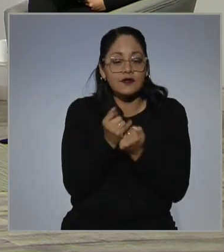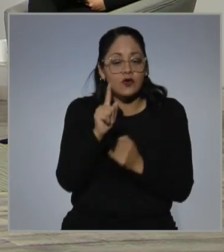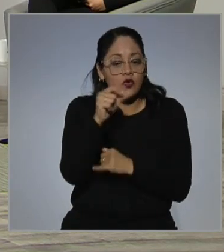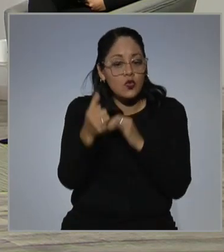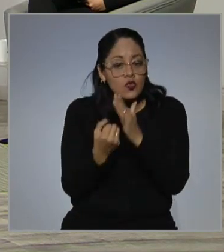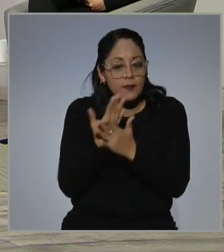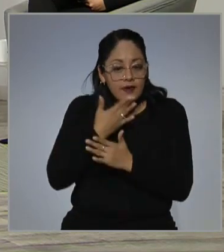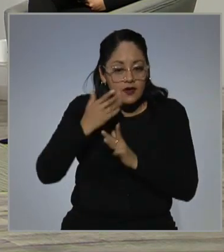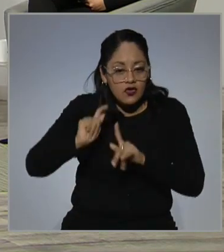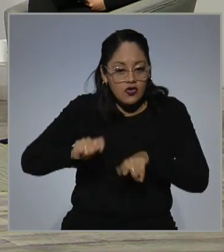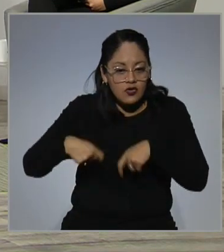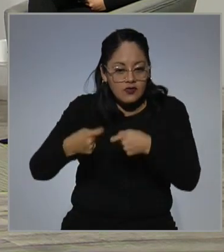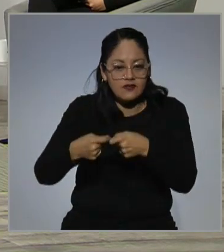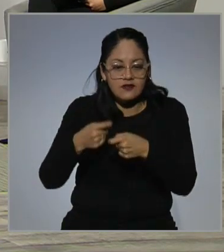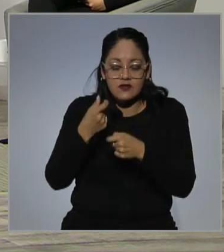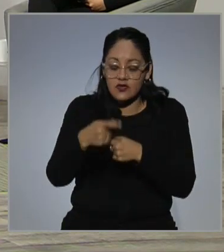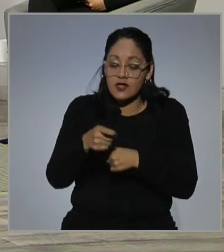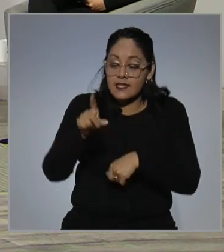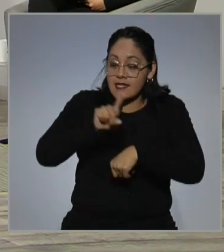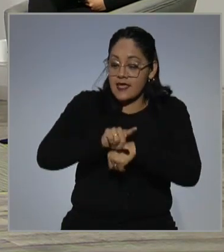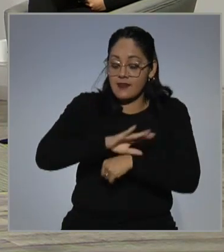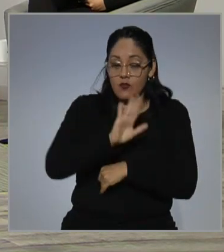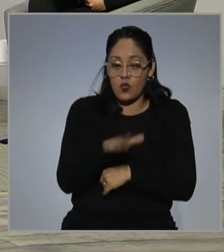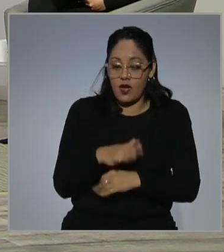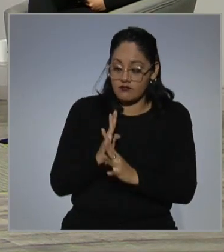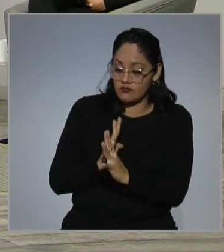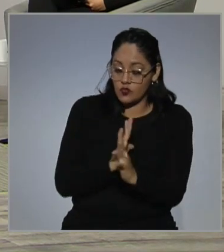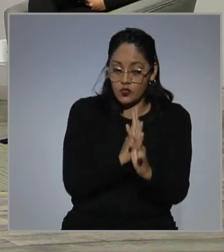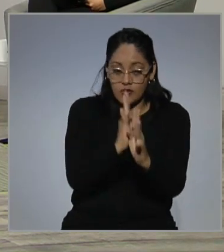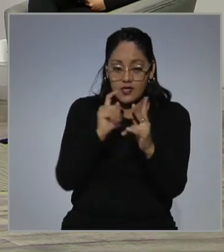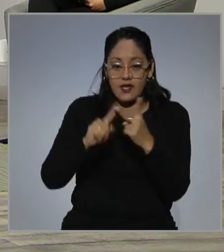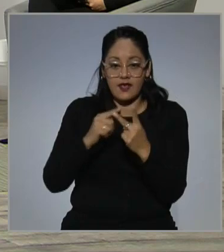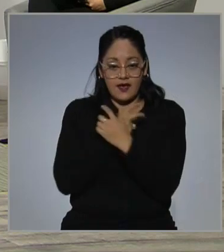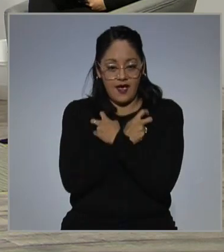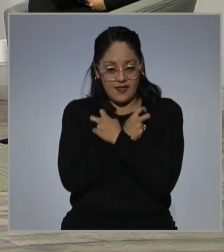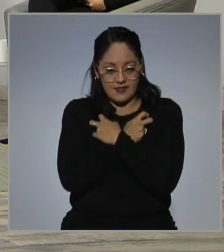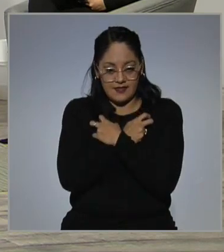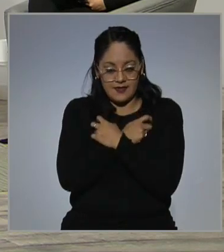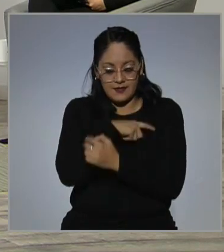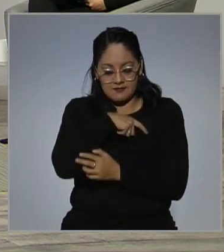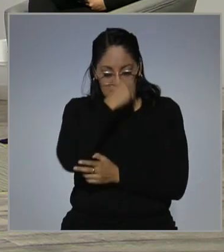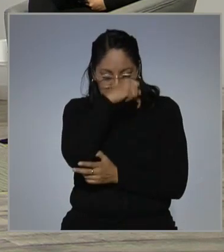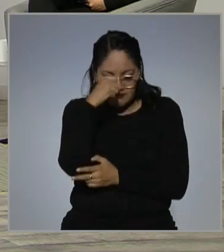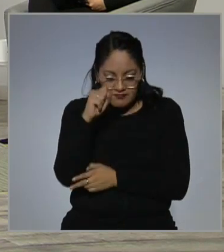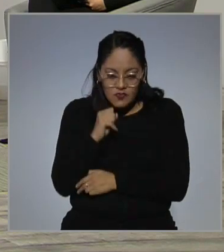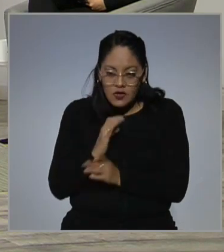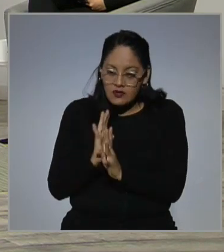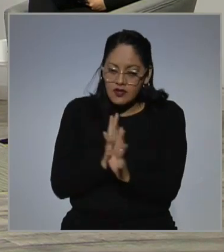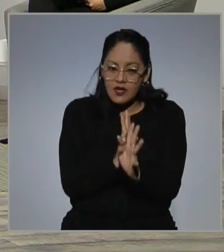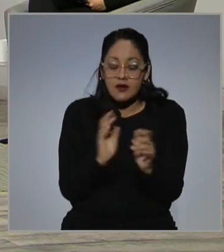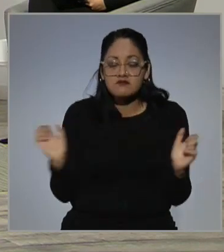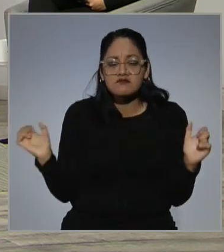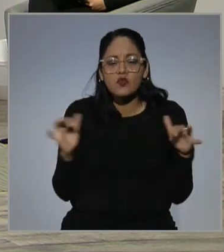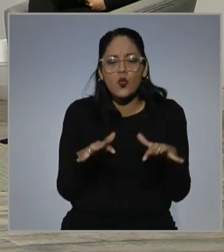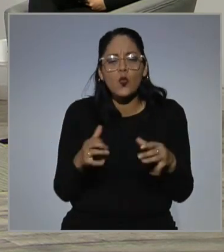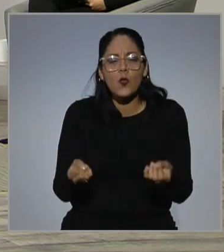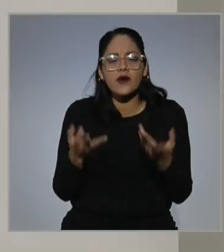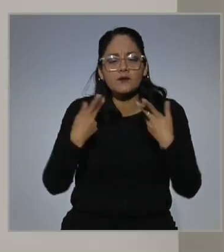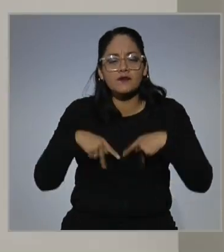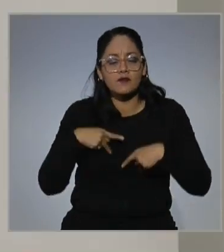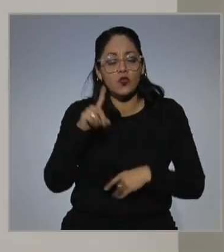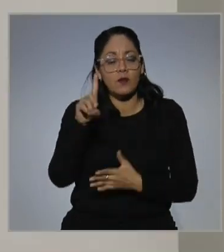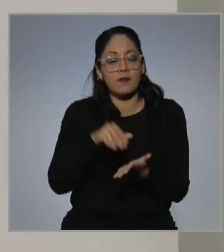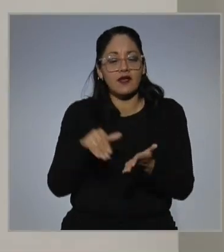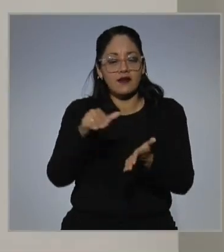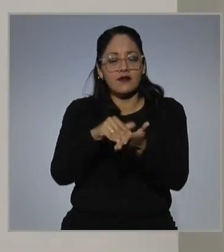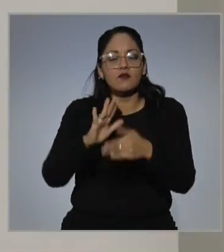nueva tradición. Así es. El desfile de Día de Muertos y la procesión de las Catrinas hoy convoca a 1 millón de personas. Sí. ¿Por qué? A